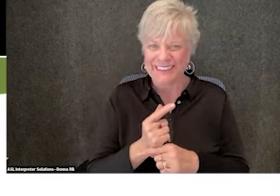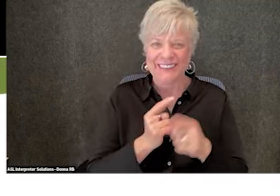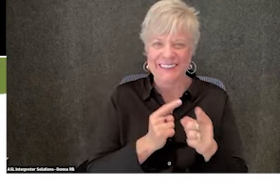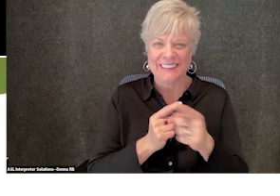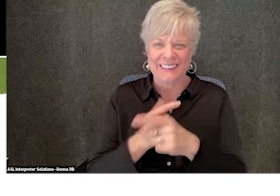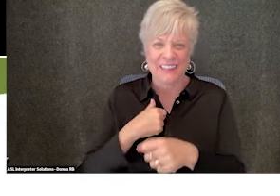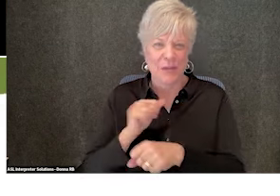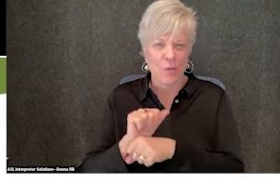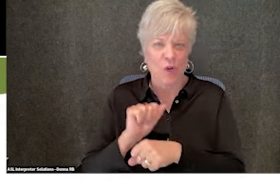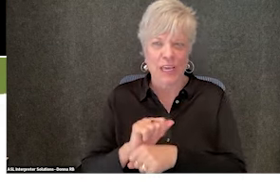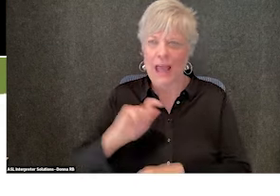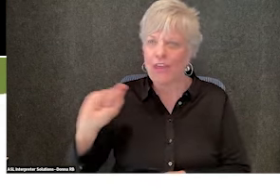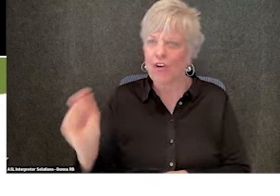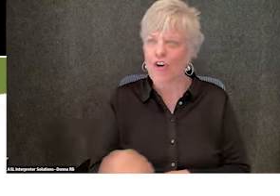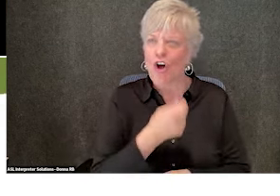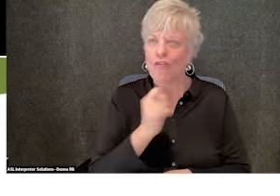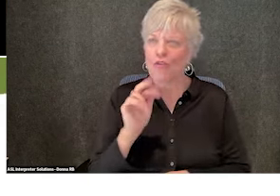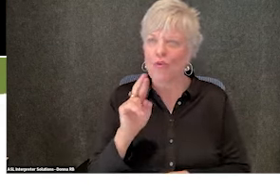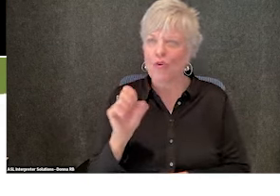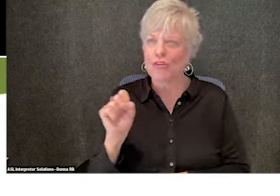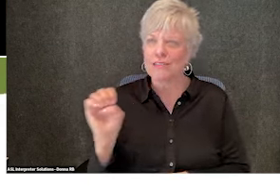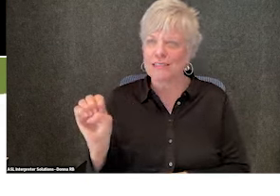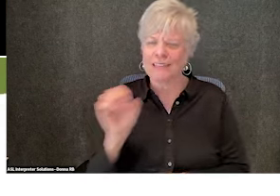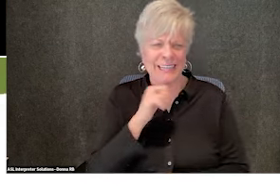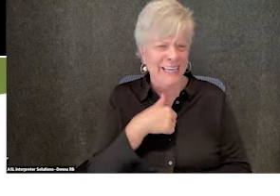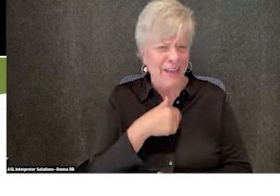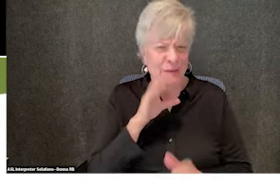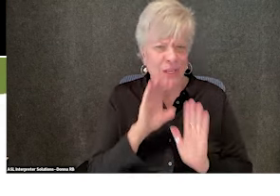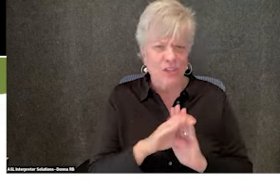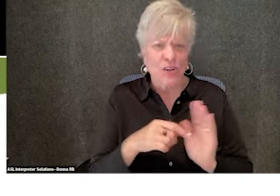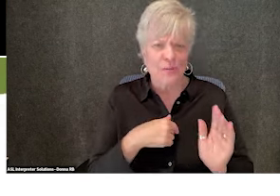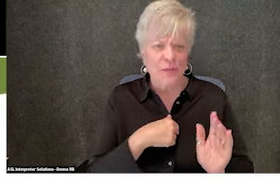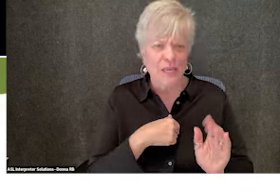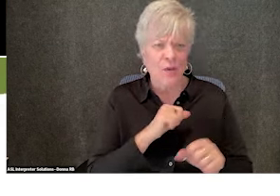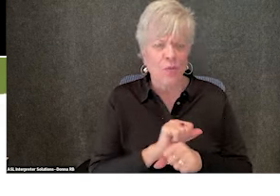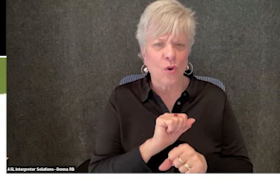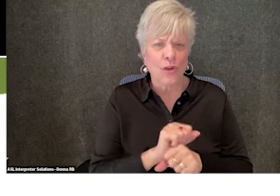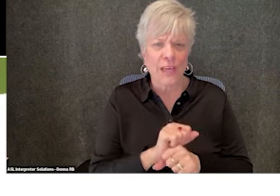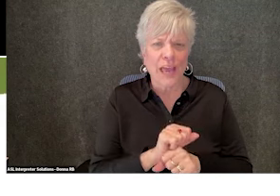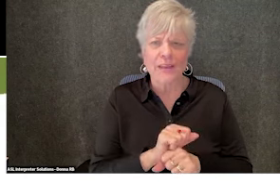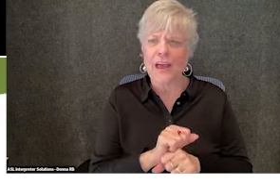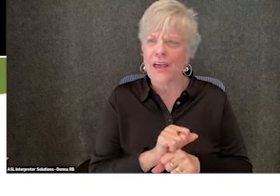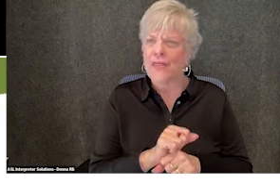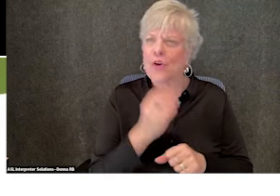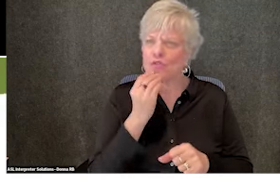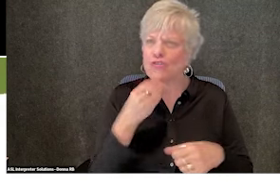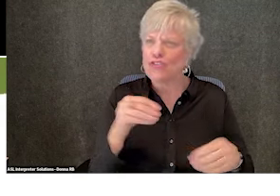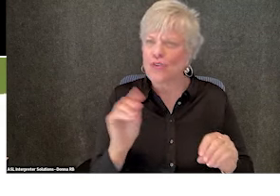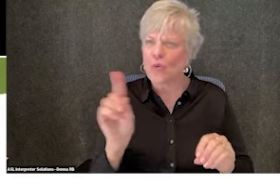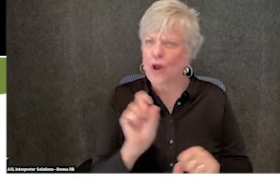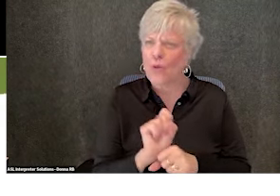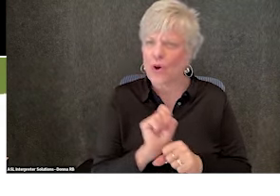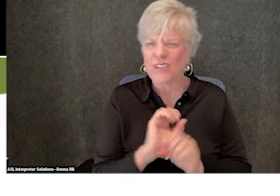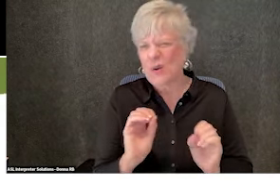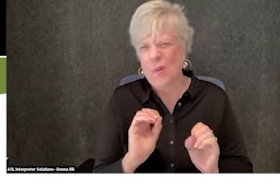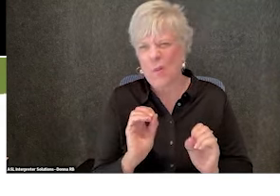allí también. Yo haciendo mi pizza para comer, unas fotos de